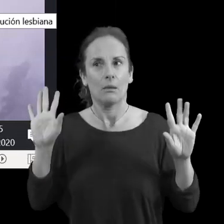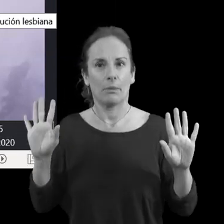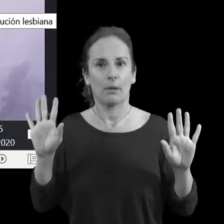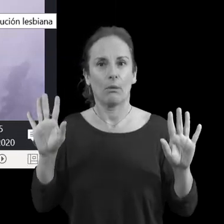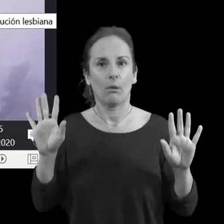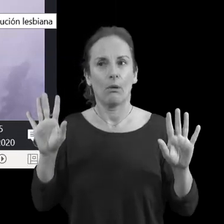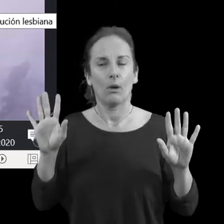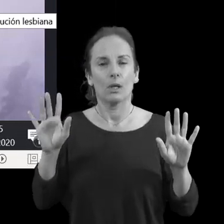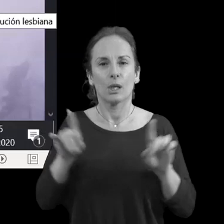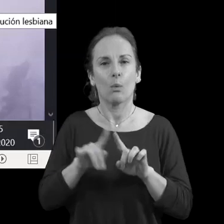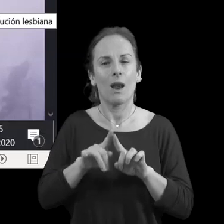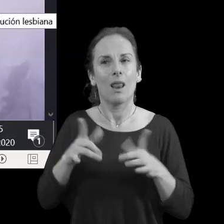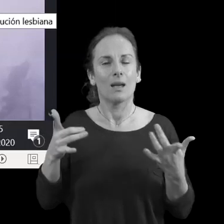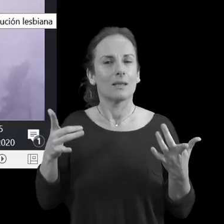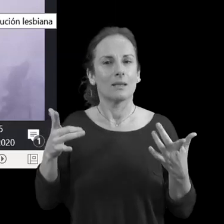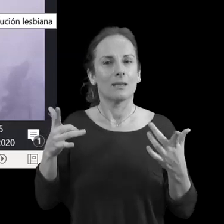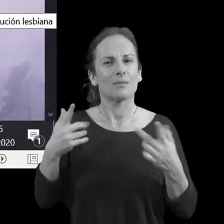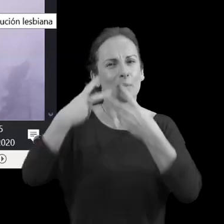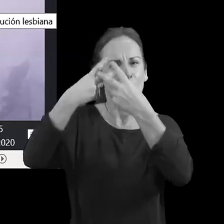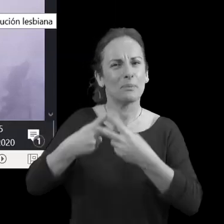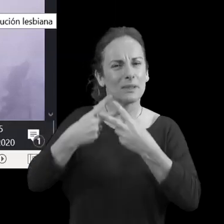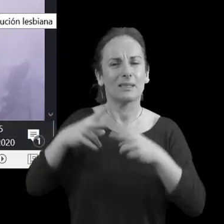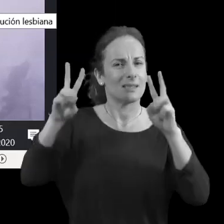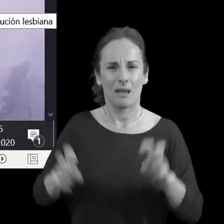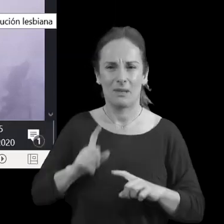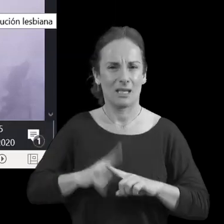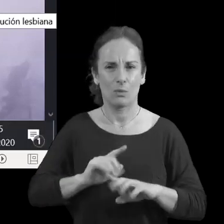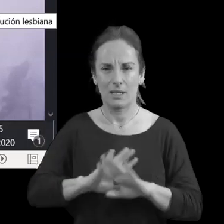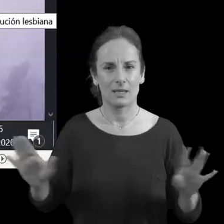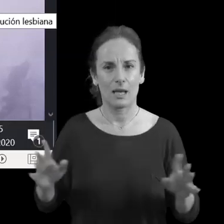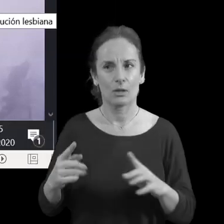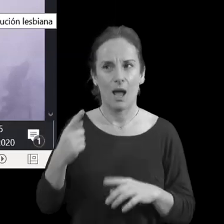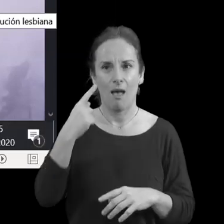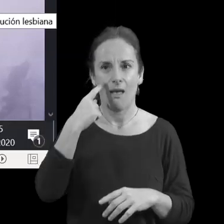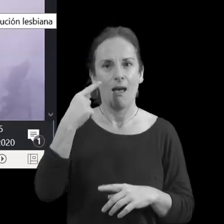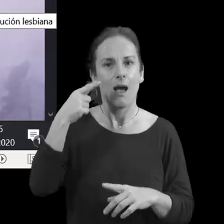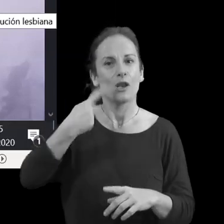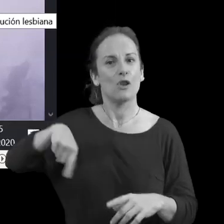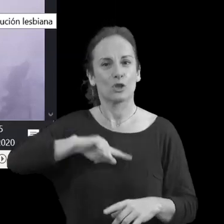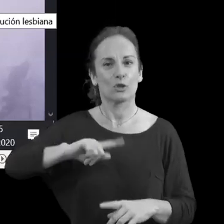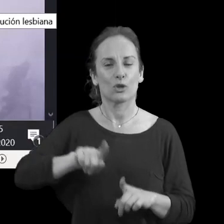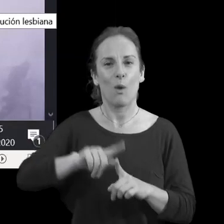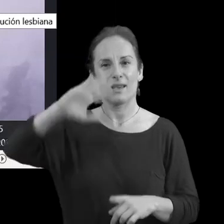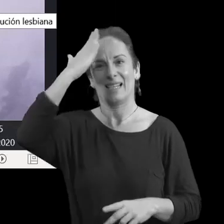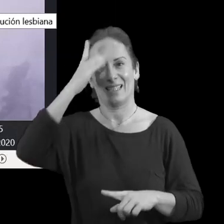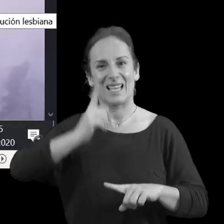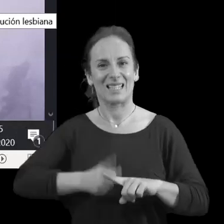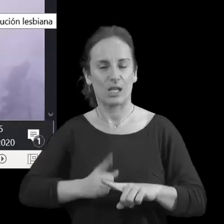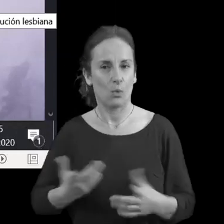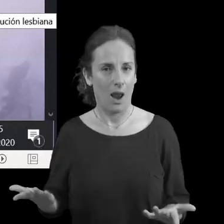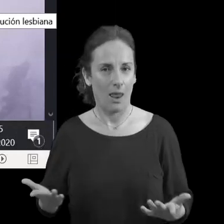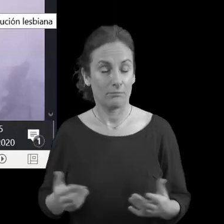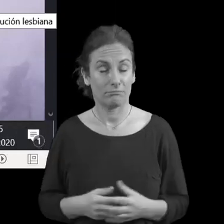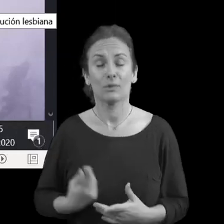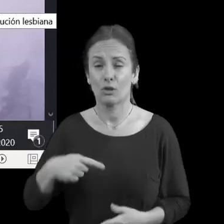Creo que una cuestión clave aquí es que seguimos incomodando y mucho como sujetos sexuales, como sujetos que reivindicamos una sexualidad